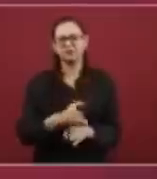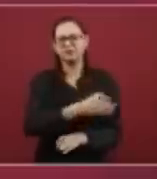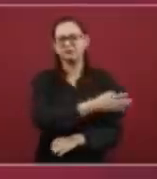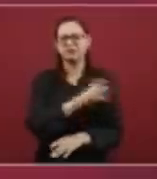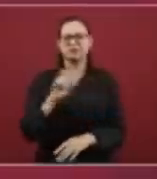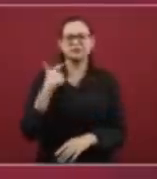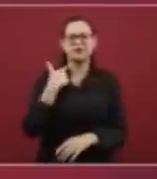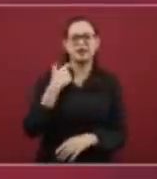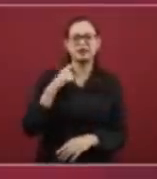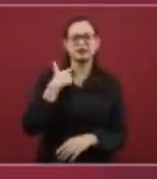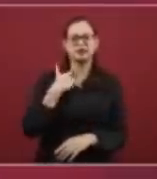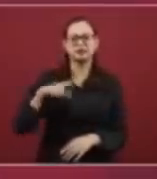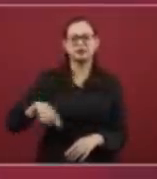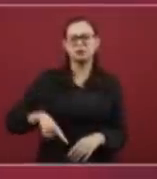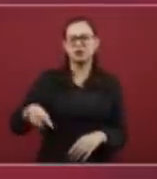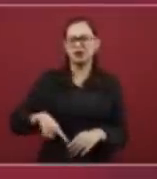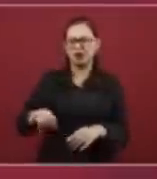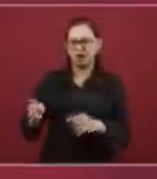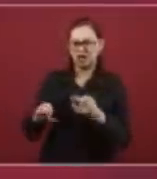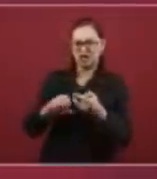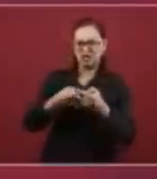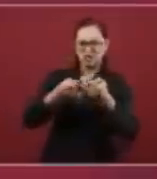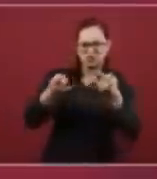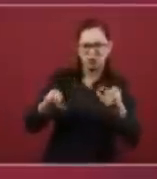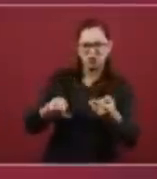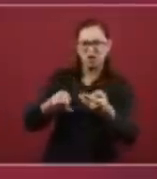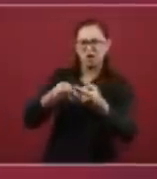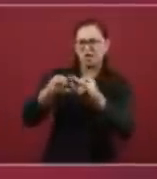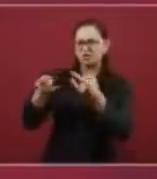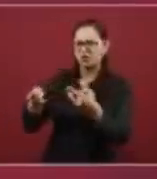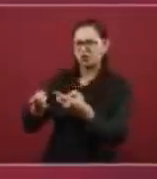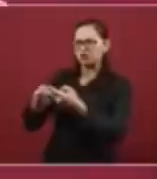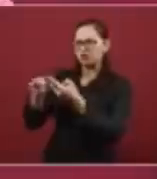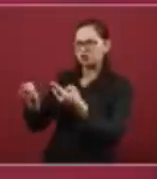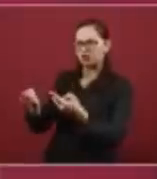los pasajes históricos más importantes. Bueno, quitaron el civismo